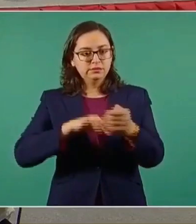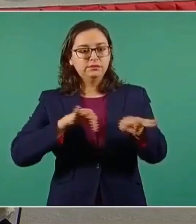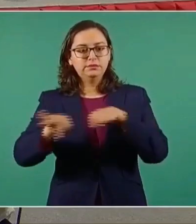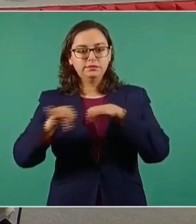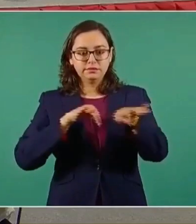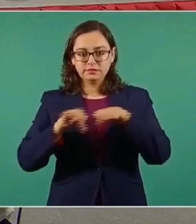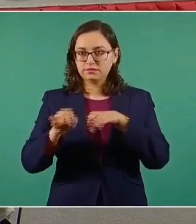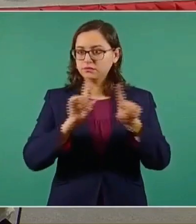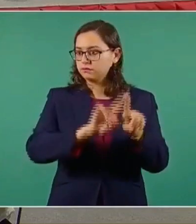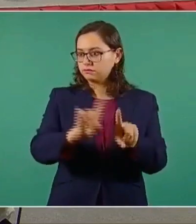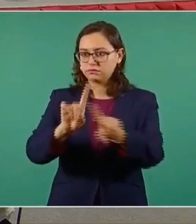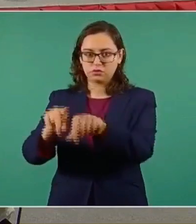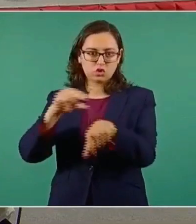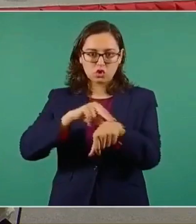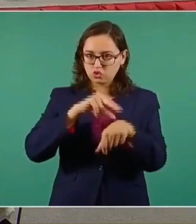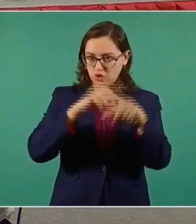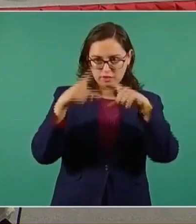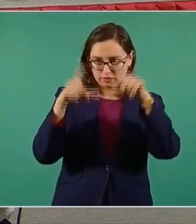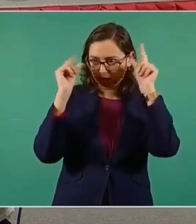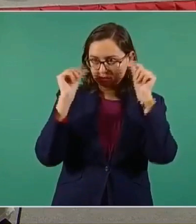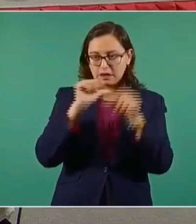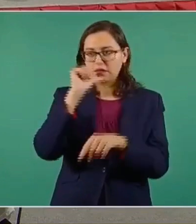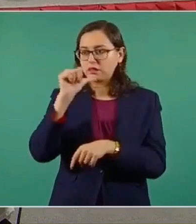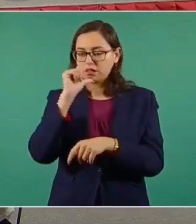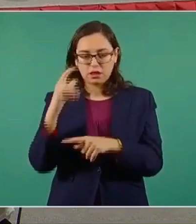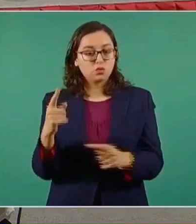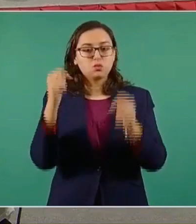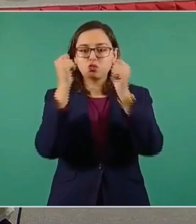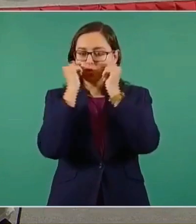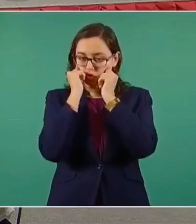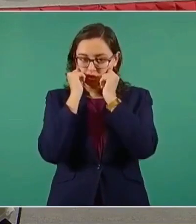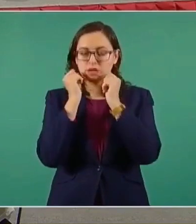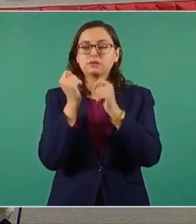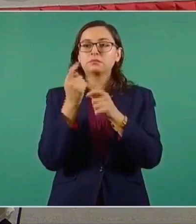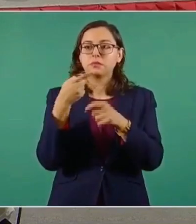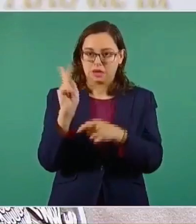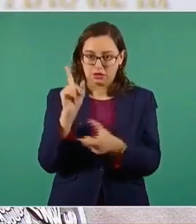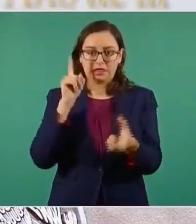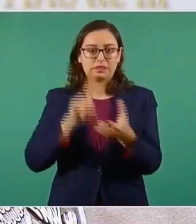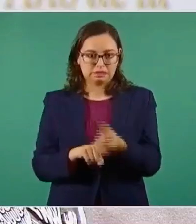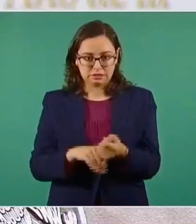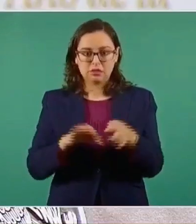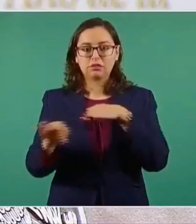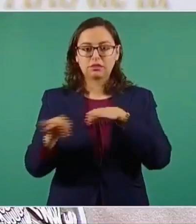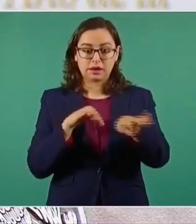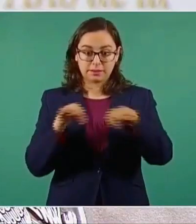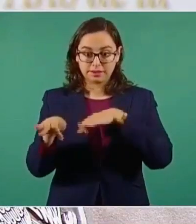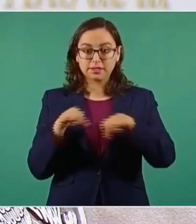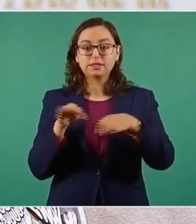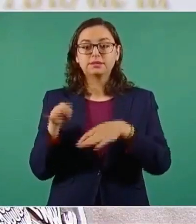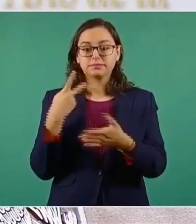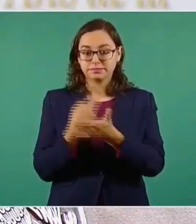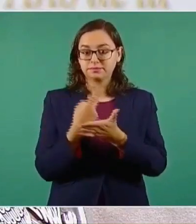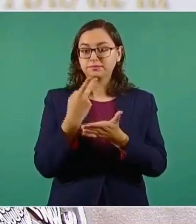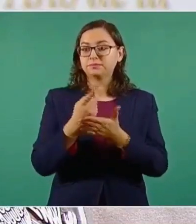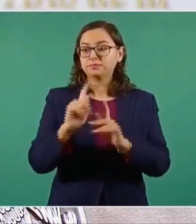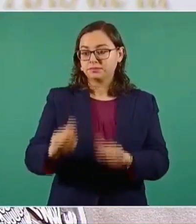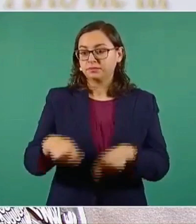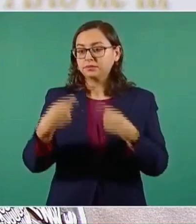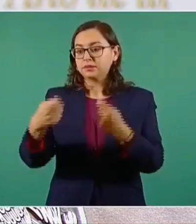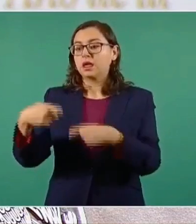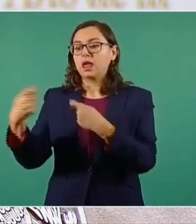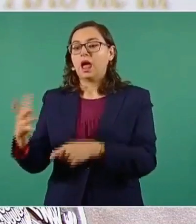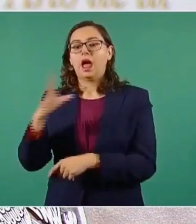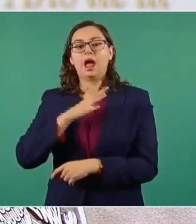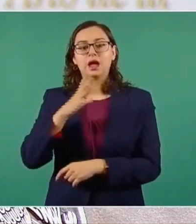que directa o indirectamente haya colaborado en la lucha contra la pandemia. Es así que se encuentran